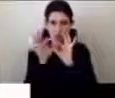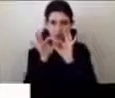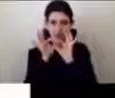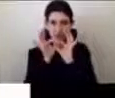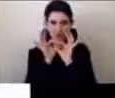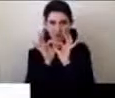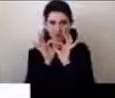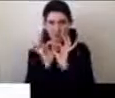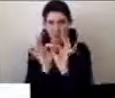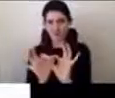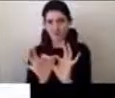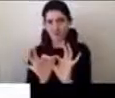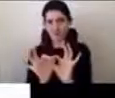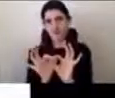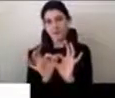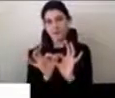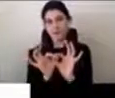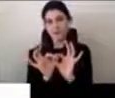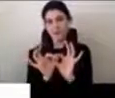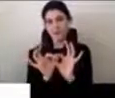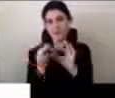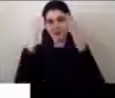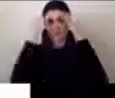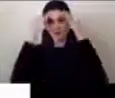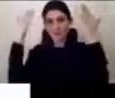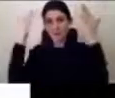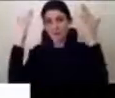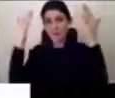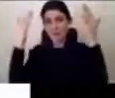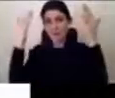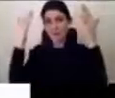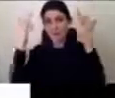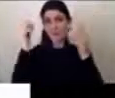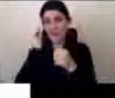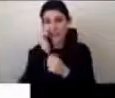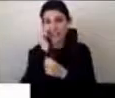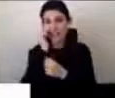Muchísimas gracias y un saludo a mis queridos estelares.